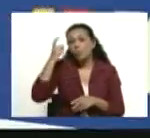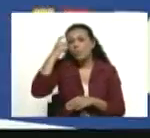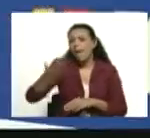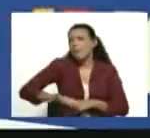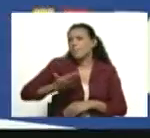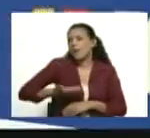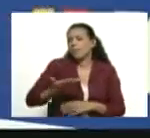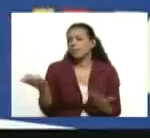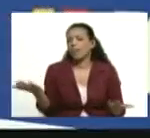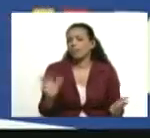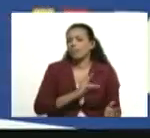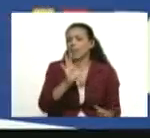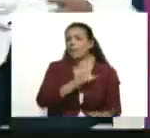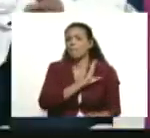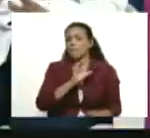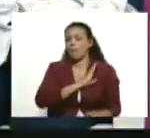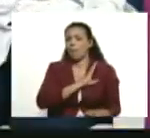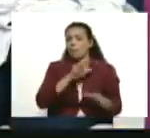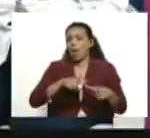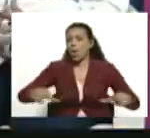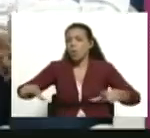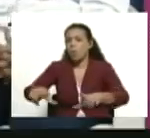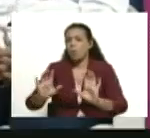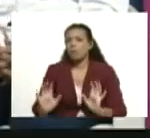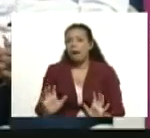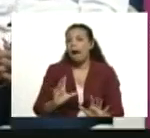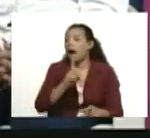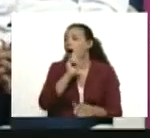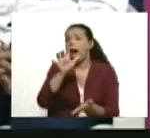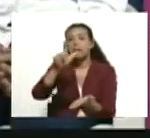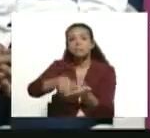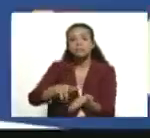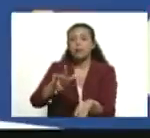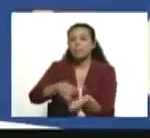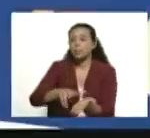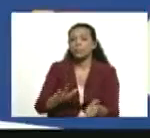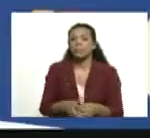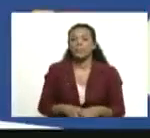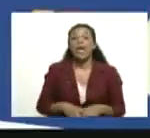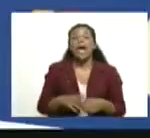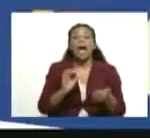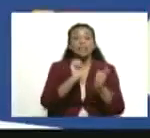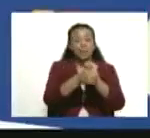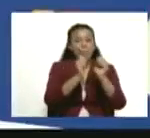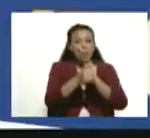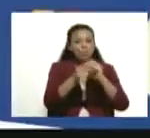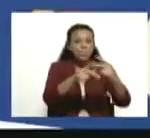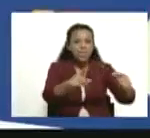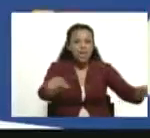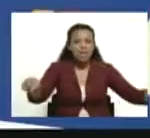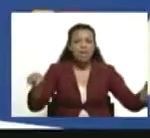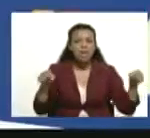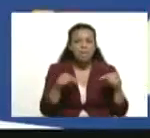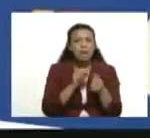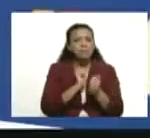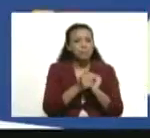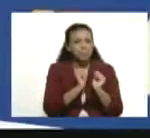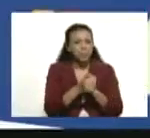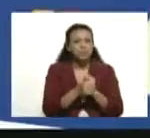comunidad. Una fecha importante allí y quedó ese nombre, pues. Entonces, canchas, las bases de misiones,